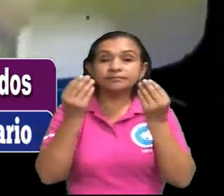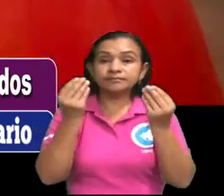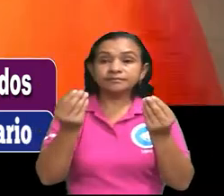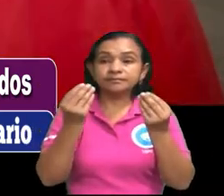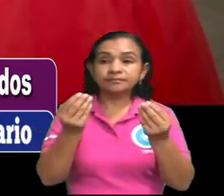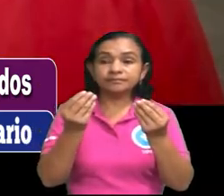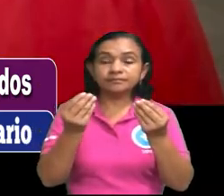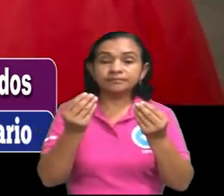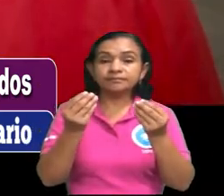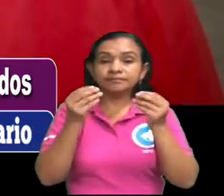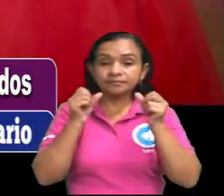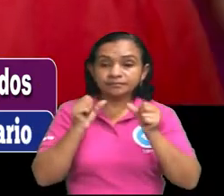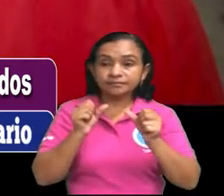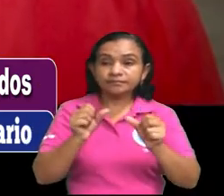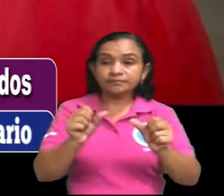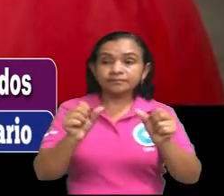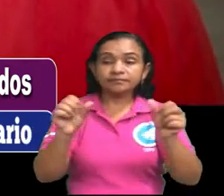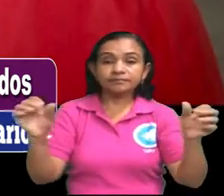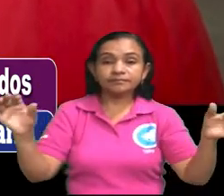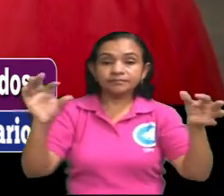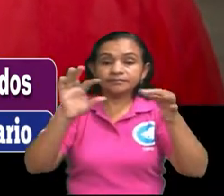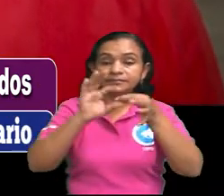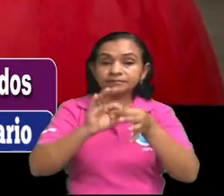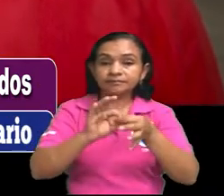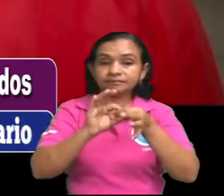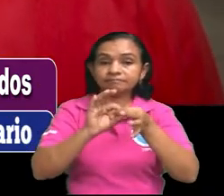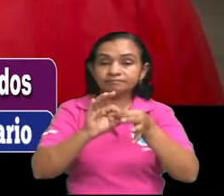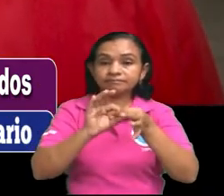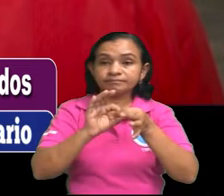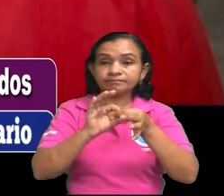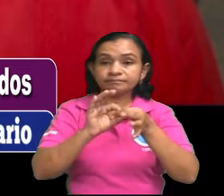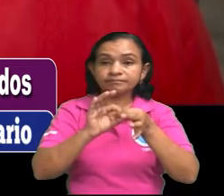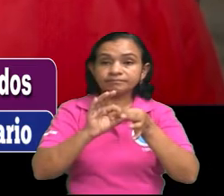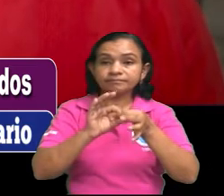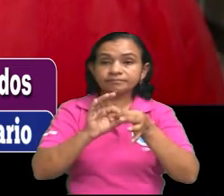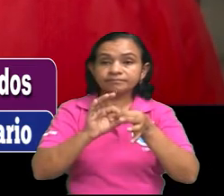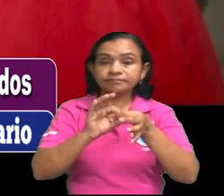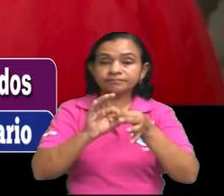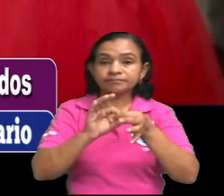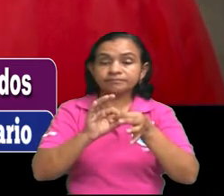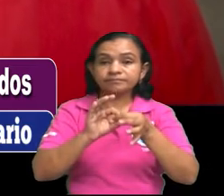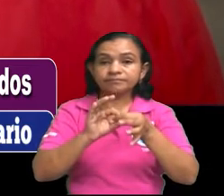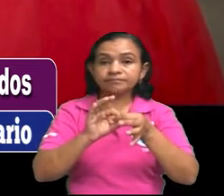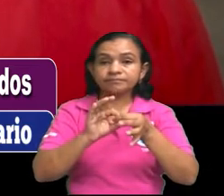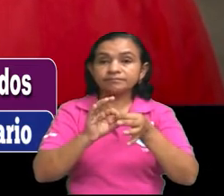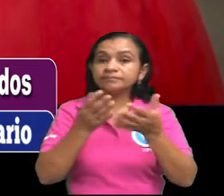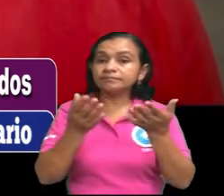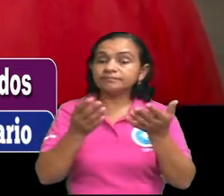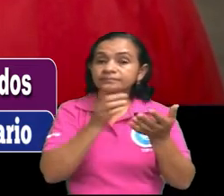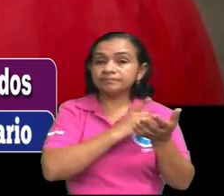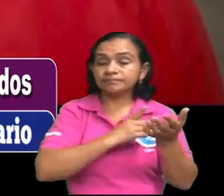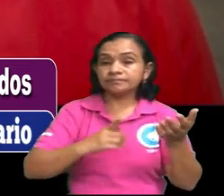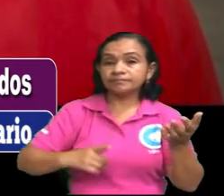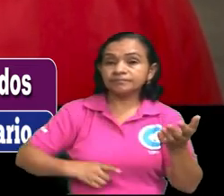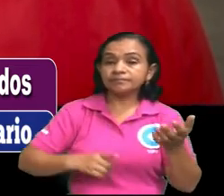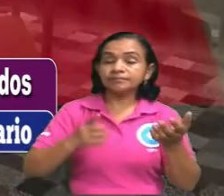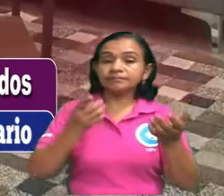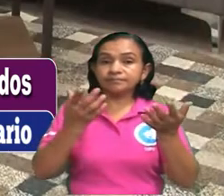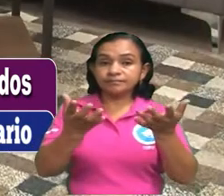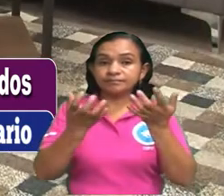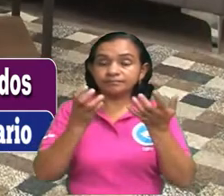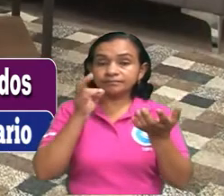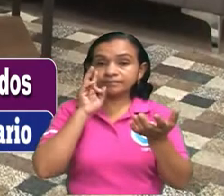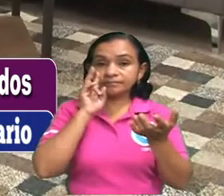que es vigente actualmente, la unidad. Ok. Y sobre esto, diputada, tenemos que ahora mismo quisiera